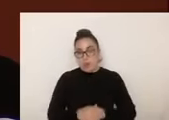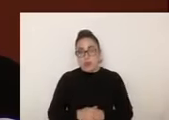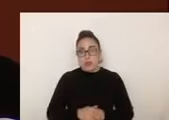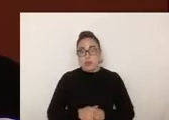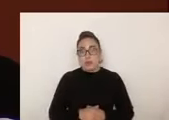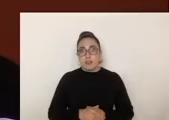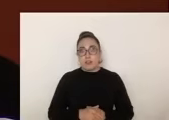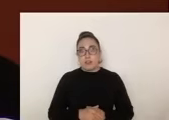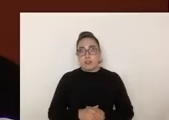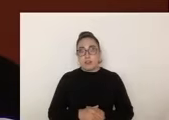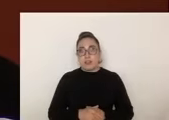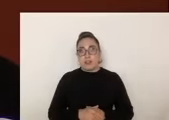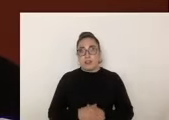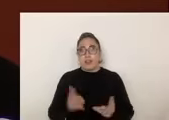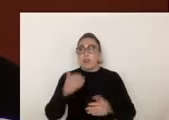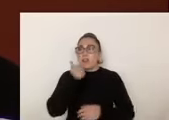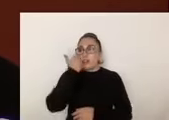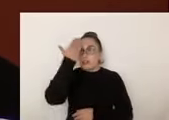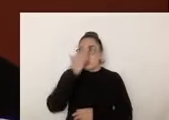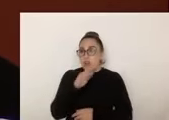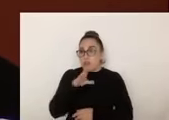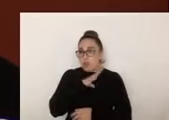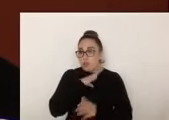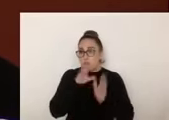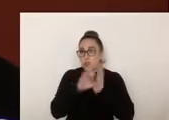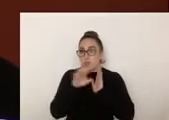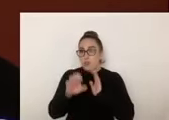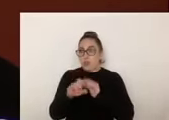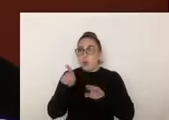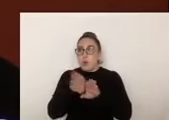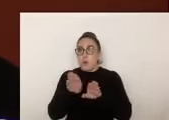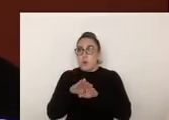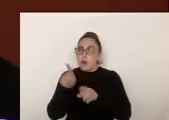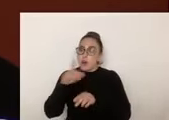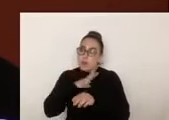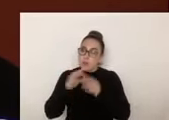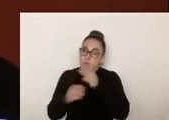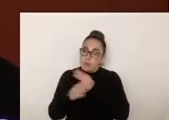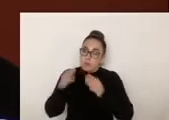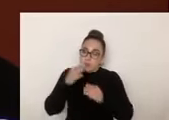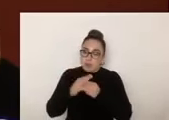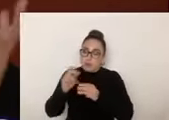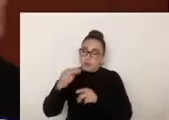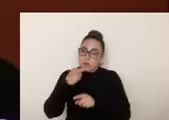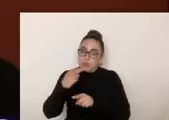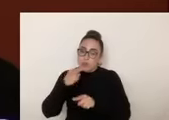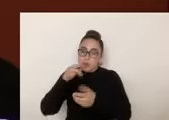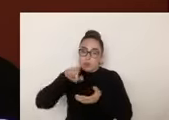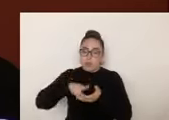si existe un ejemplo que usted conozca de una disciplina de la que se haya alimentado el derecho penal y que haya tenido un efecto